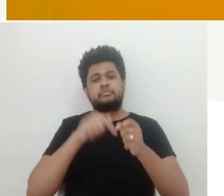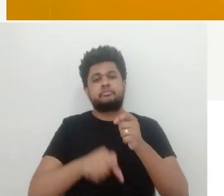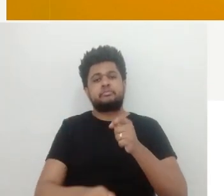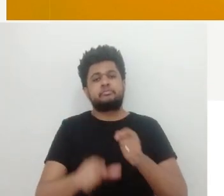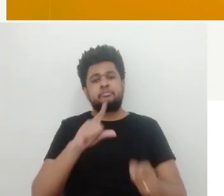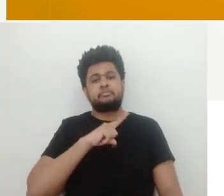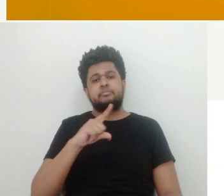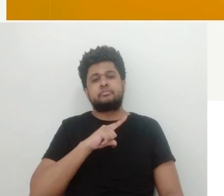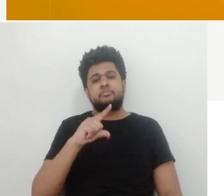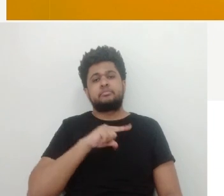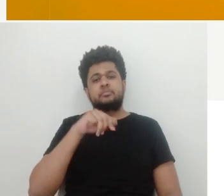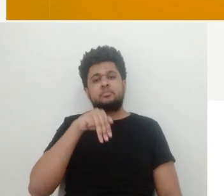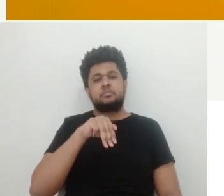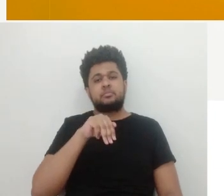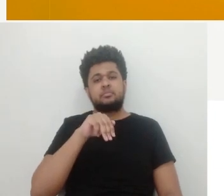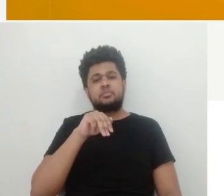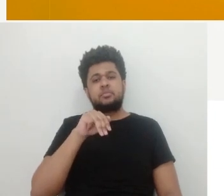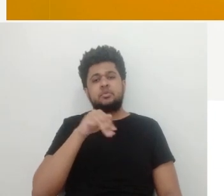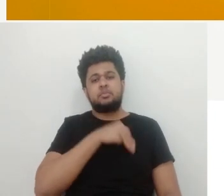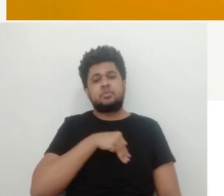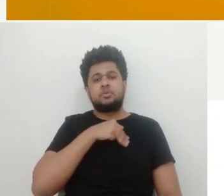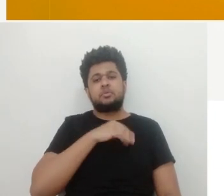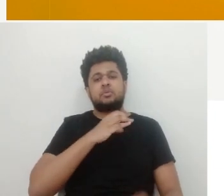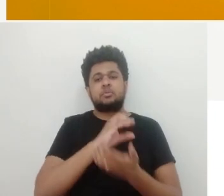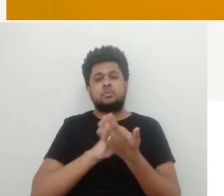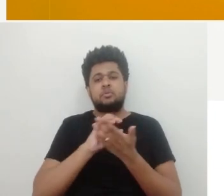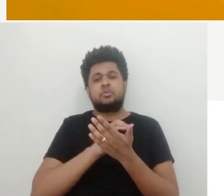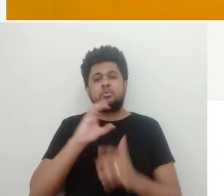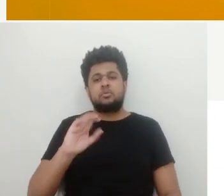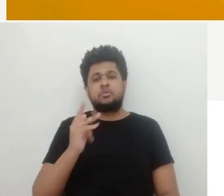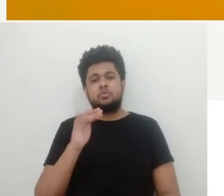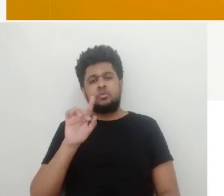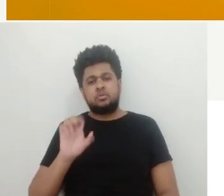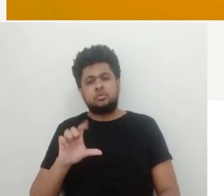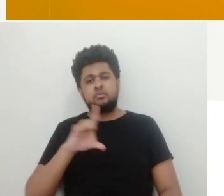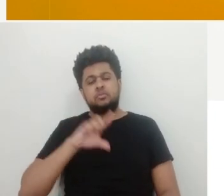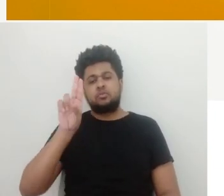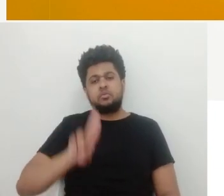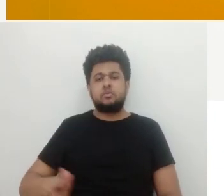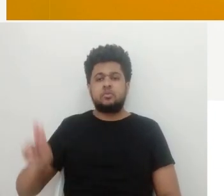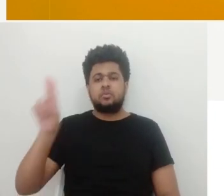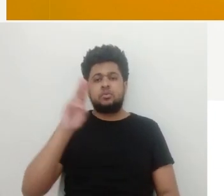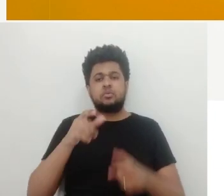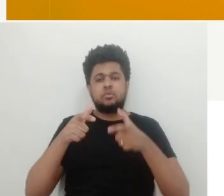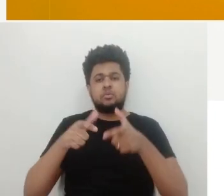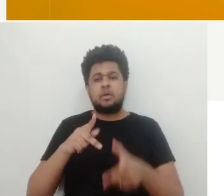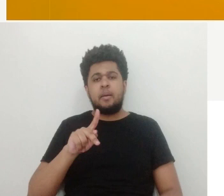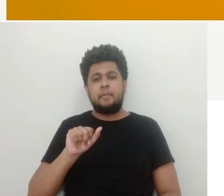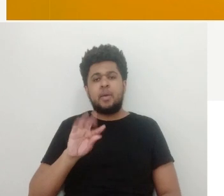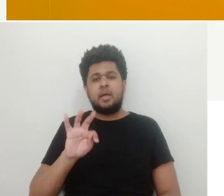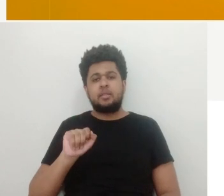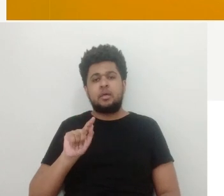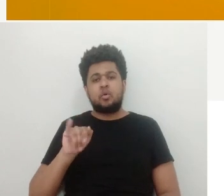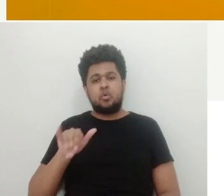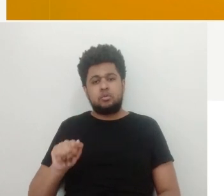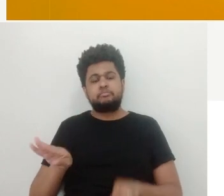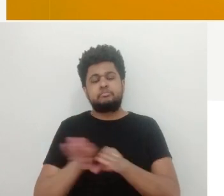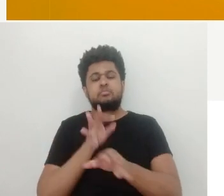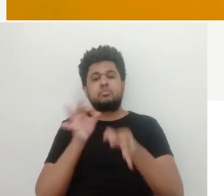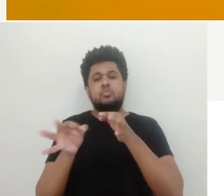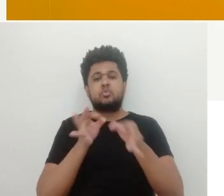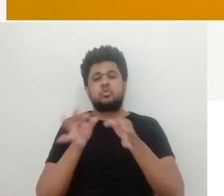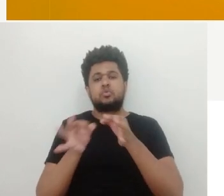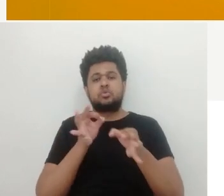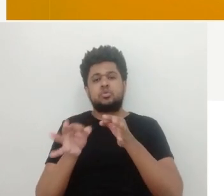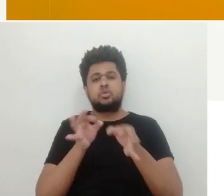Aporta Ciencias, ambas iniciativas del Fondo de Innovación para la Competitividad del Gobierno Regional de Aysén